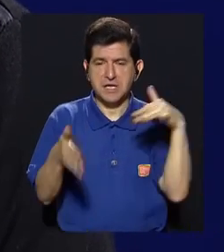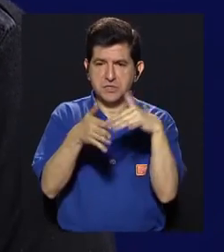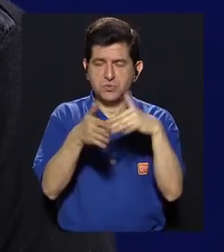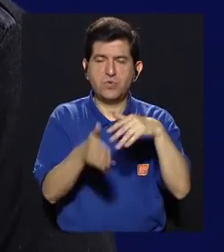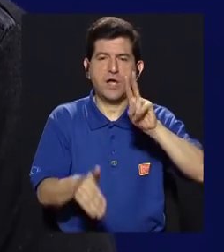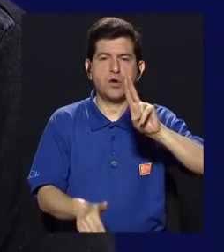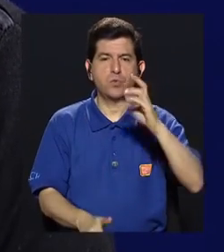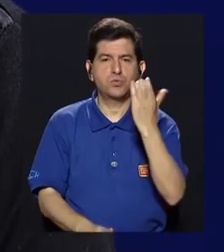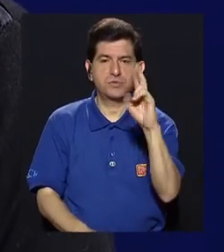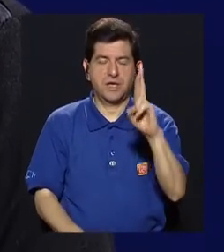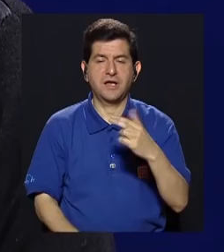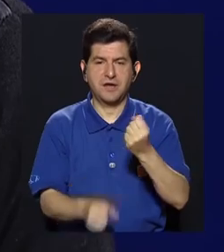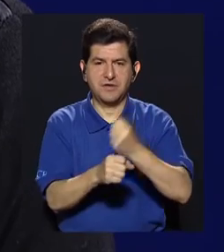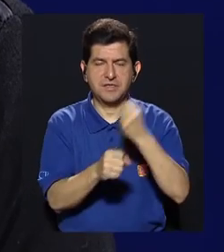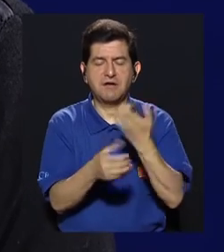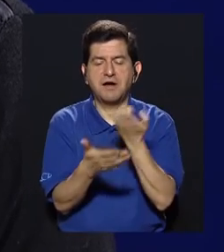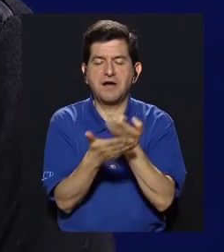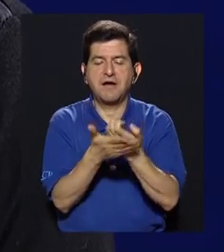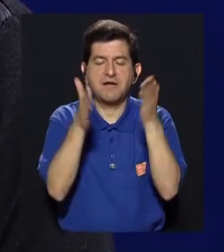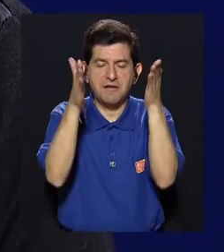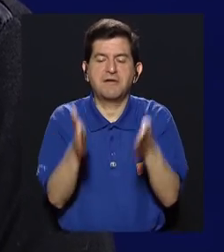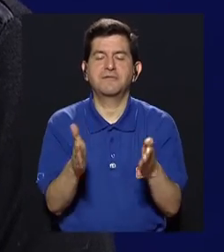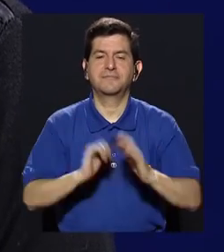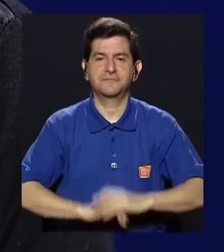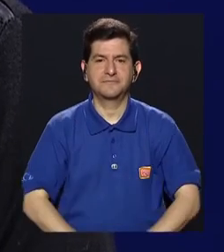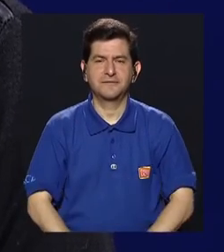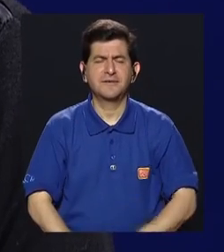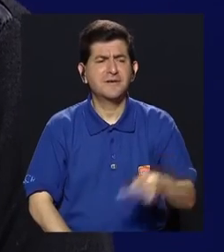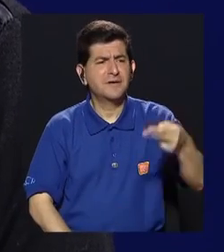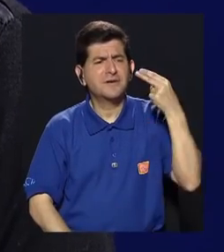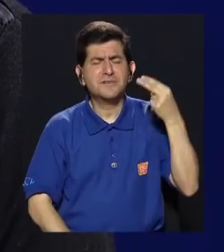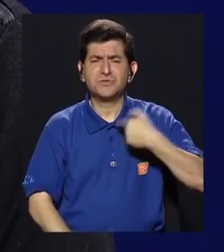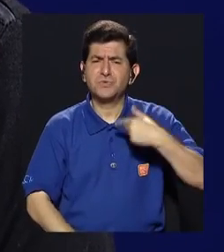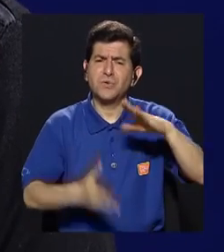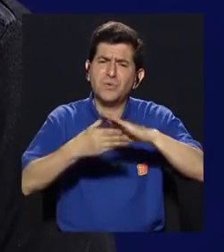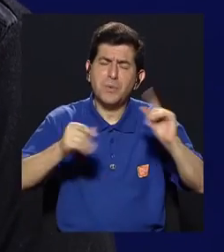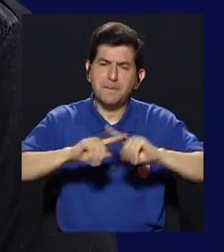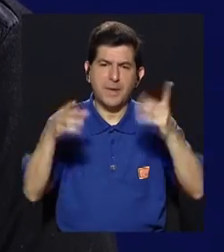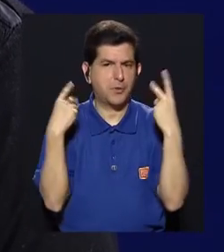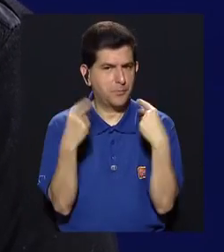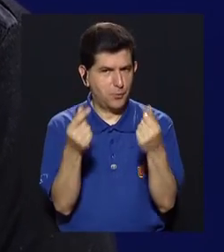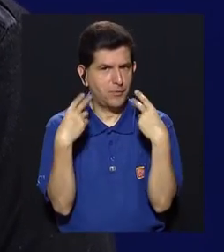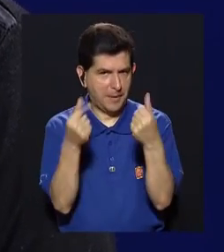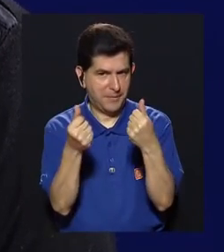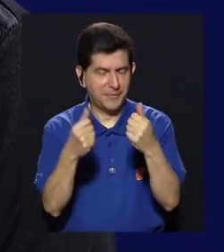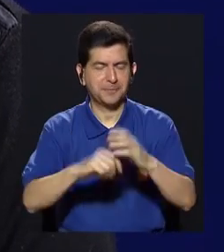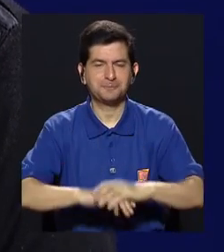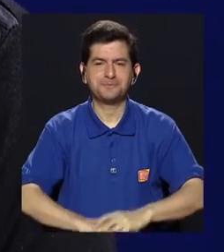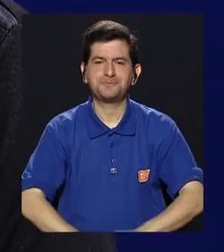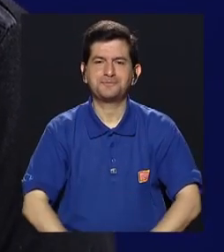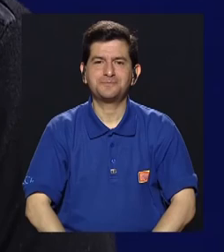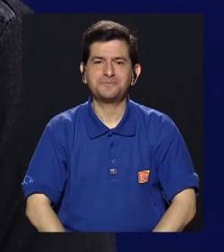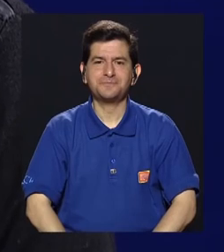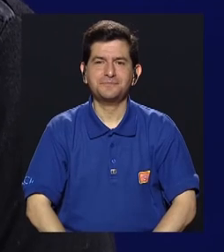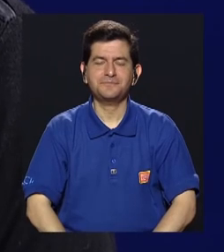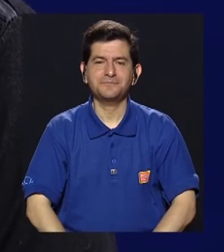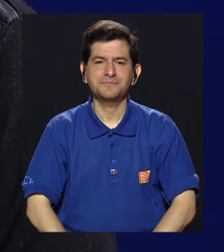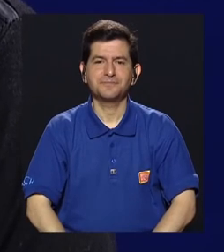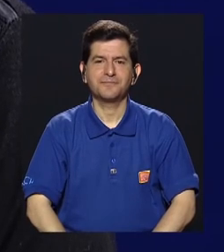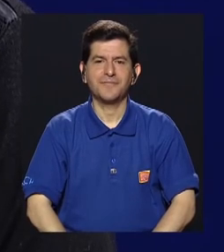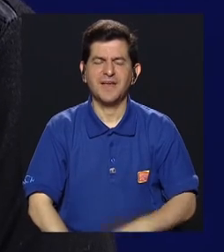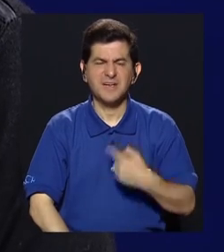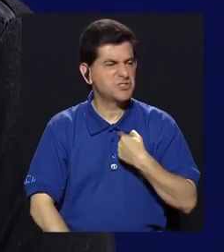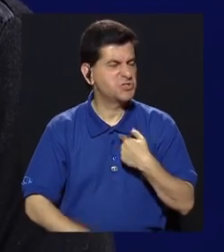pasos nos fuimos a vivir ahí todos y trabajaba en ese momento yo era economista yo estudié economía quien auxerre justamente y